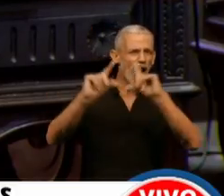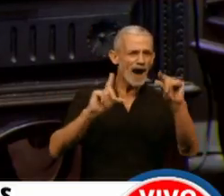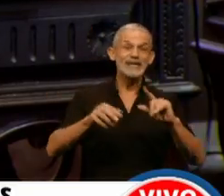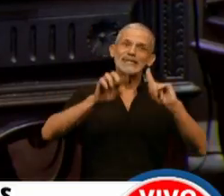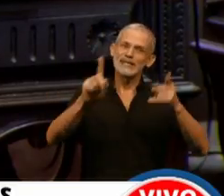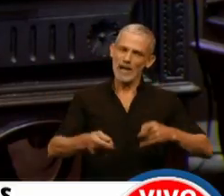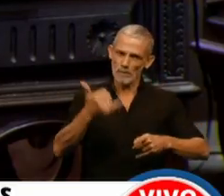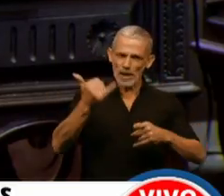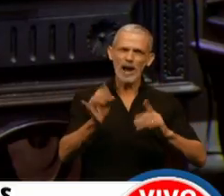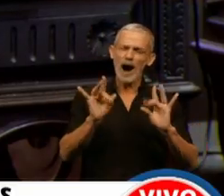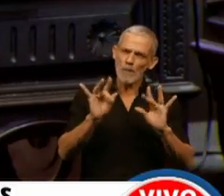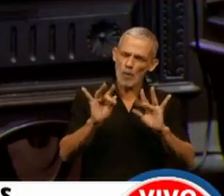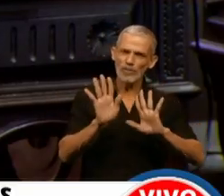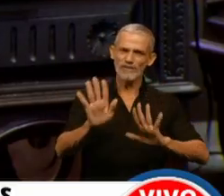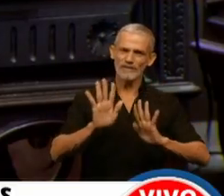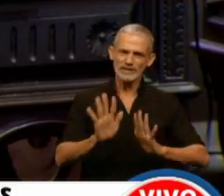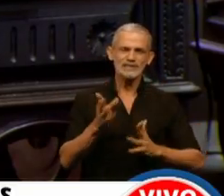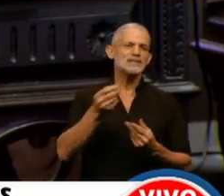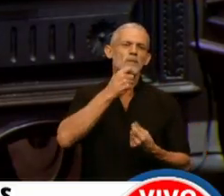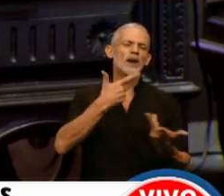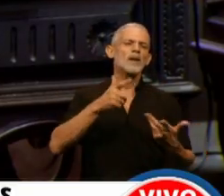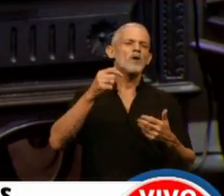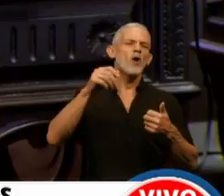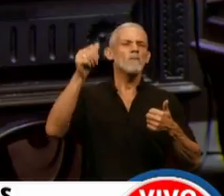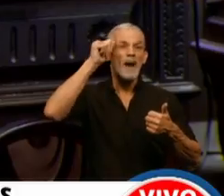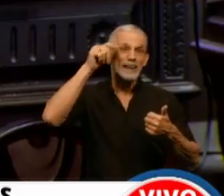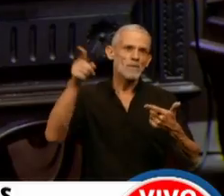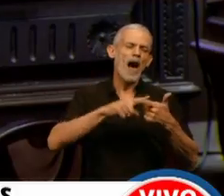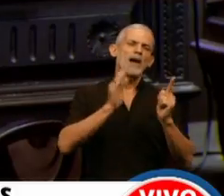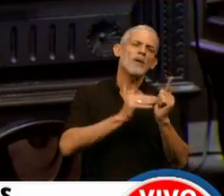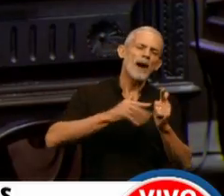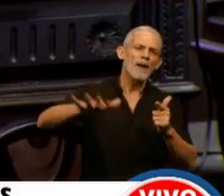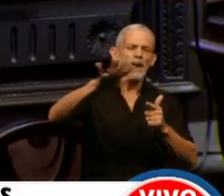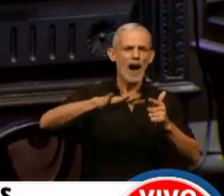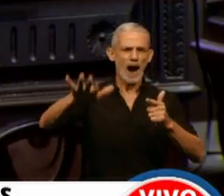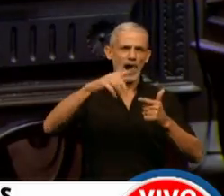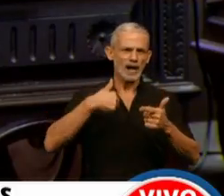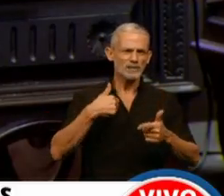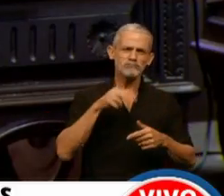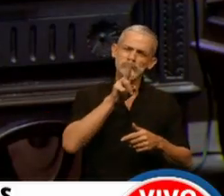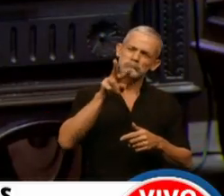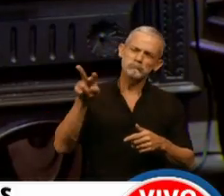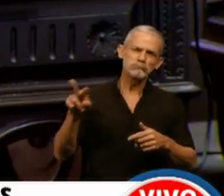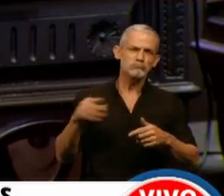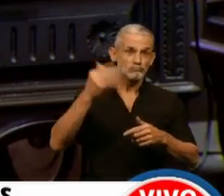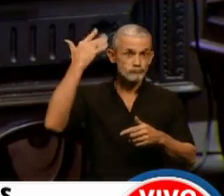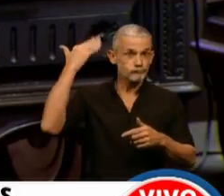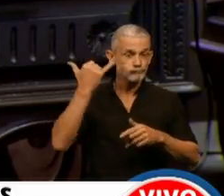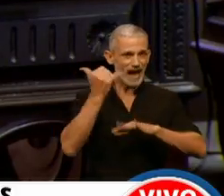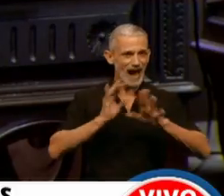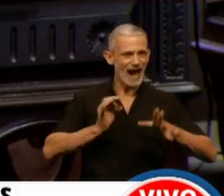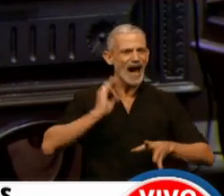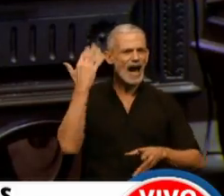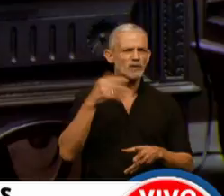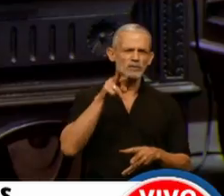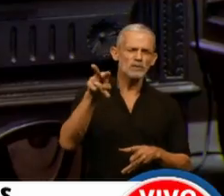también hay una complejidad muy difícil como en las ciudades de mar de plata bahía blanca yo veía ya hace bastantes años que